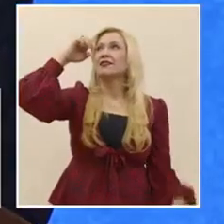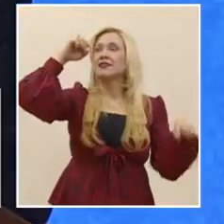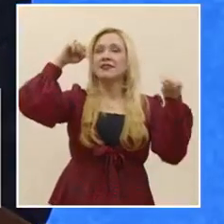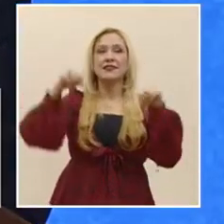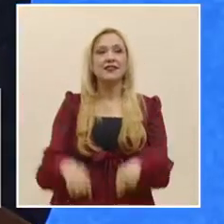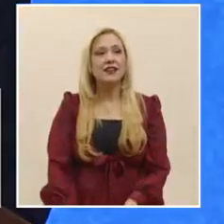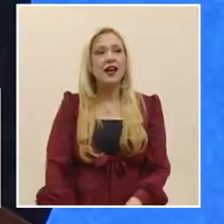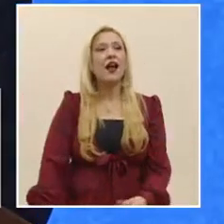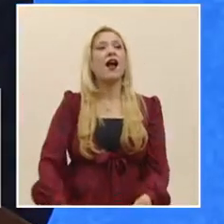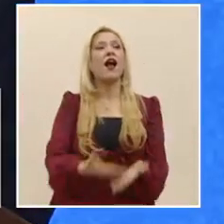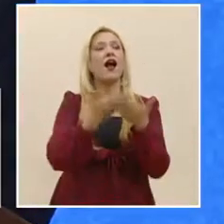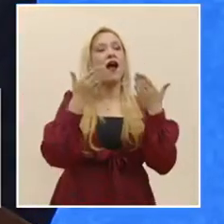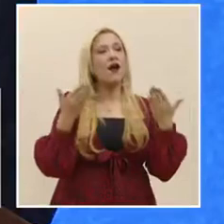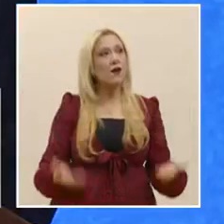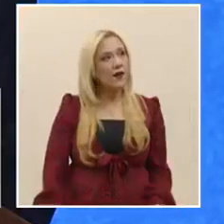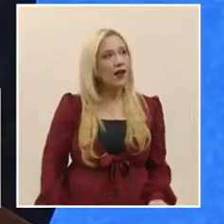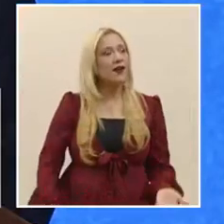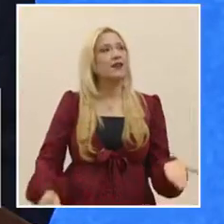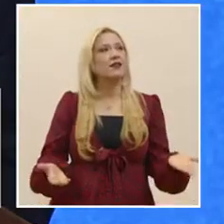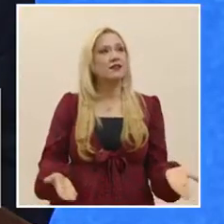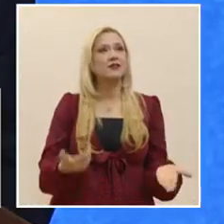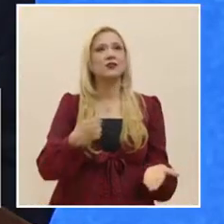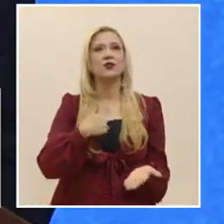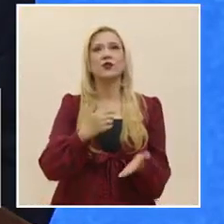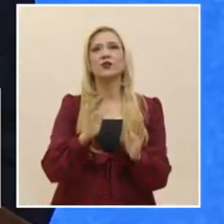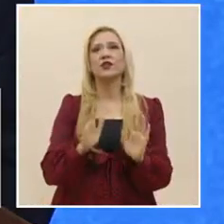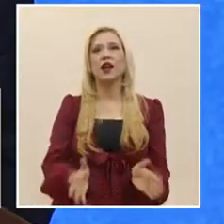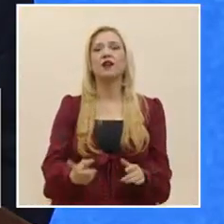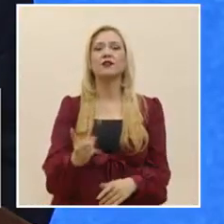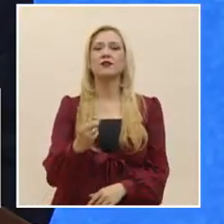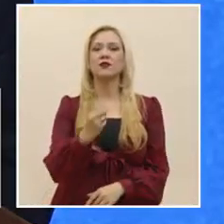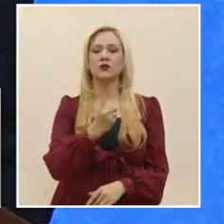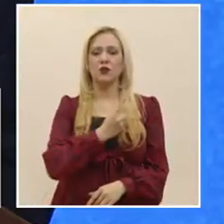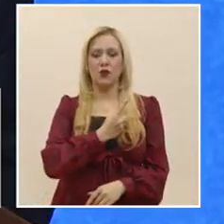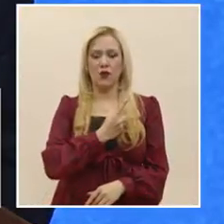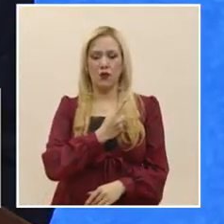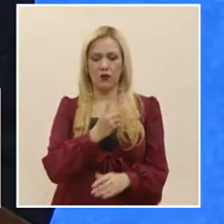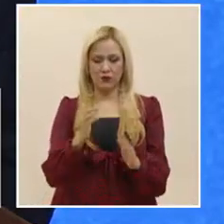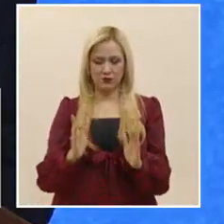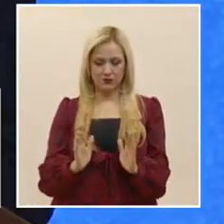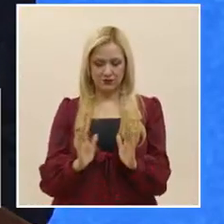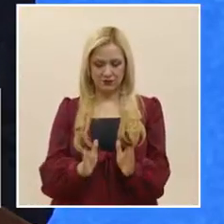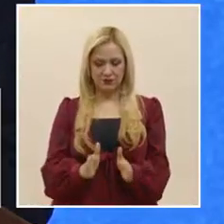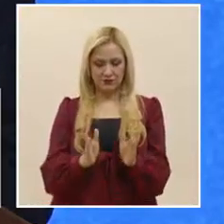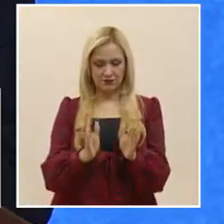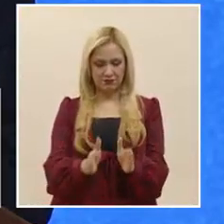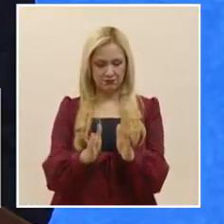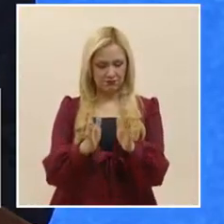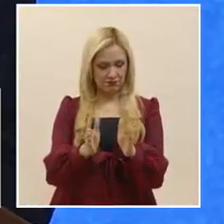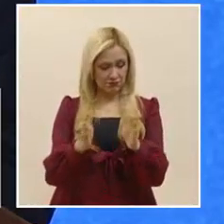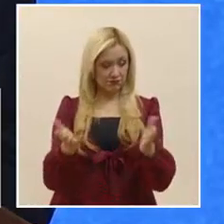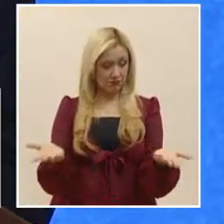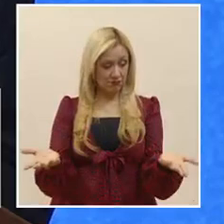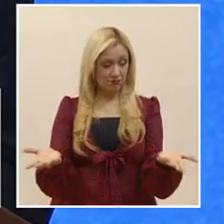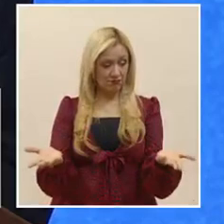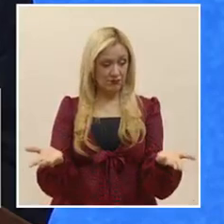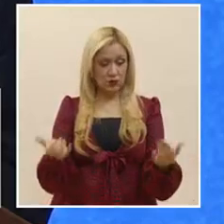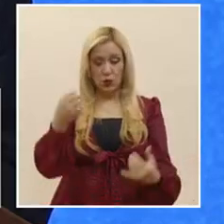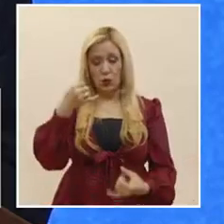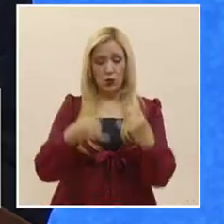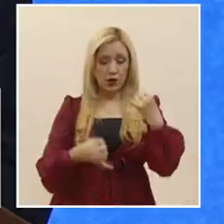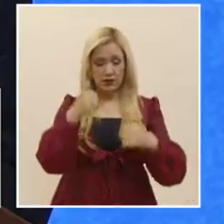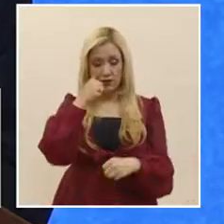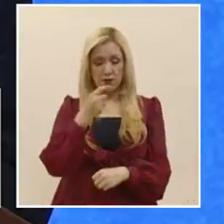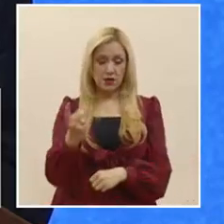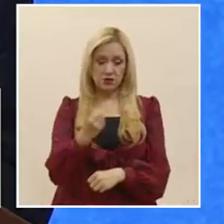emprender, paradójicamente, el camino de la soledad. No me es ajeno, porque el juzgador siempre está solo al tomar